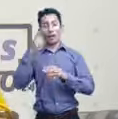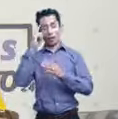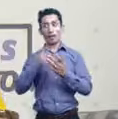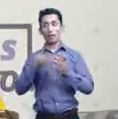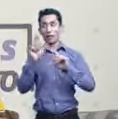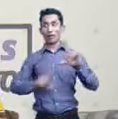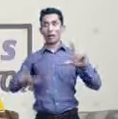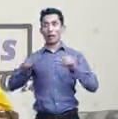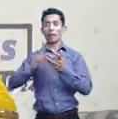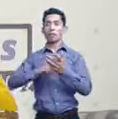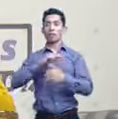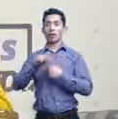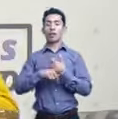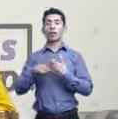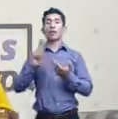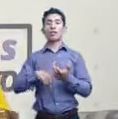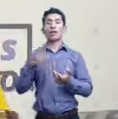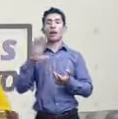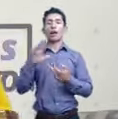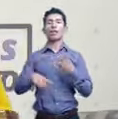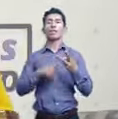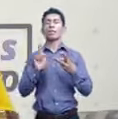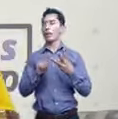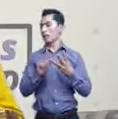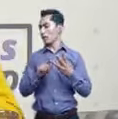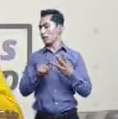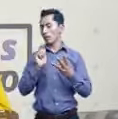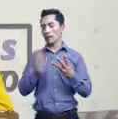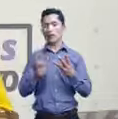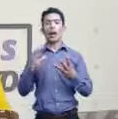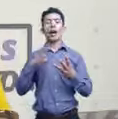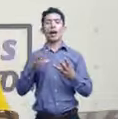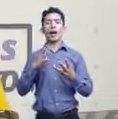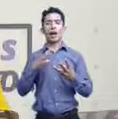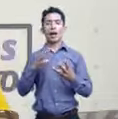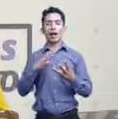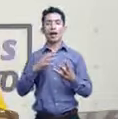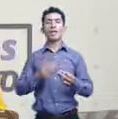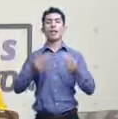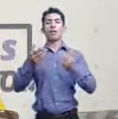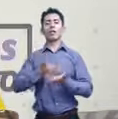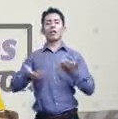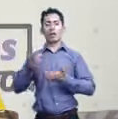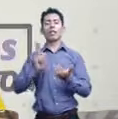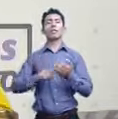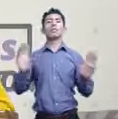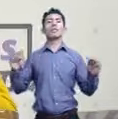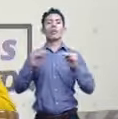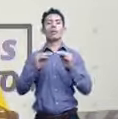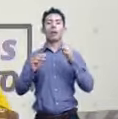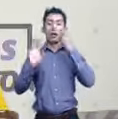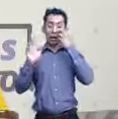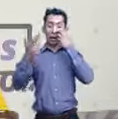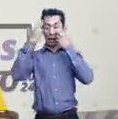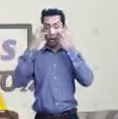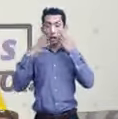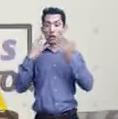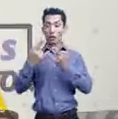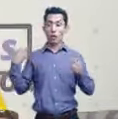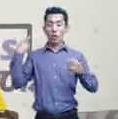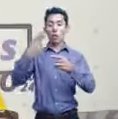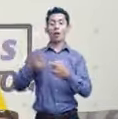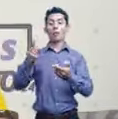principalmente de toda la nación. El tercero, que es los fuentes de los comercios que existen en Mixiahuala. Recordemos que